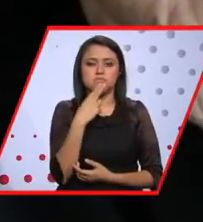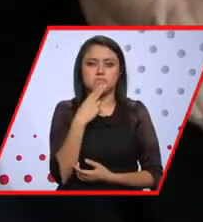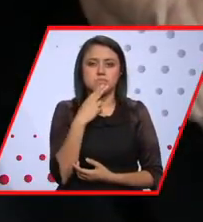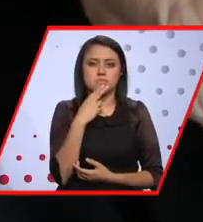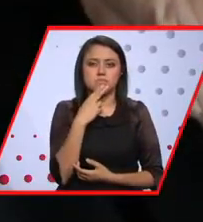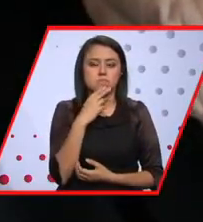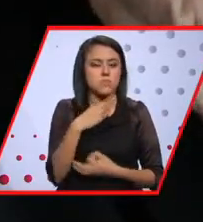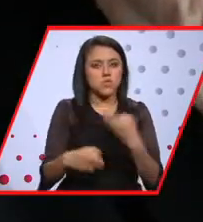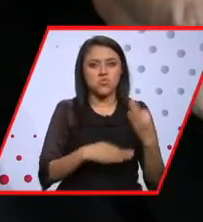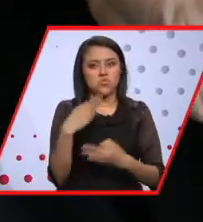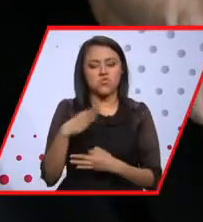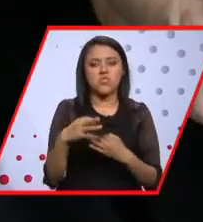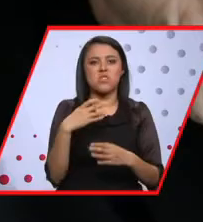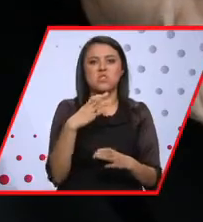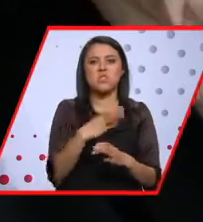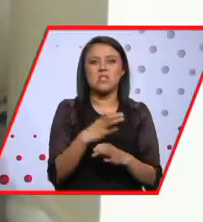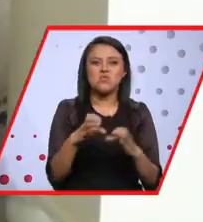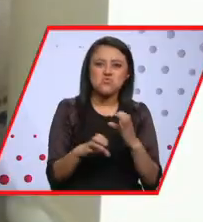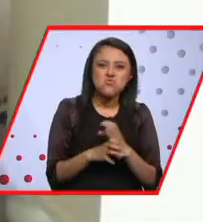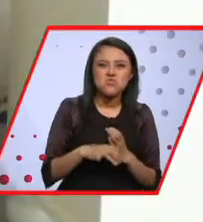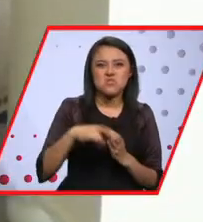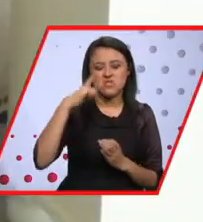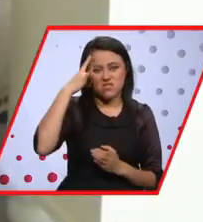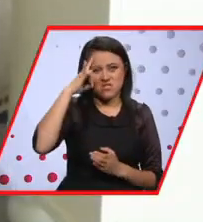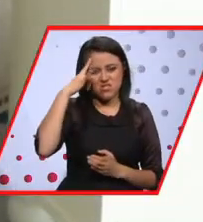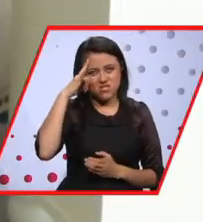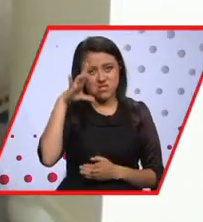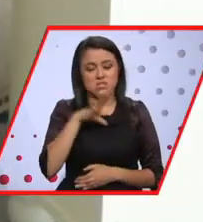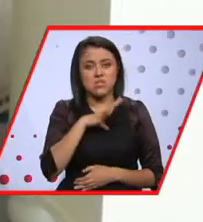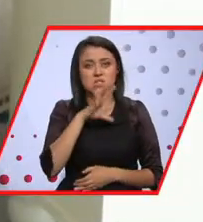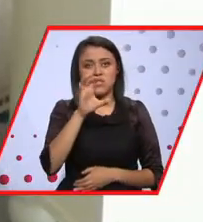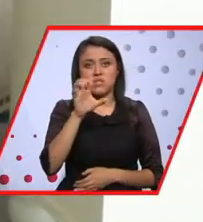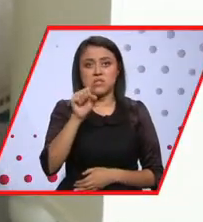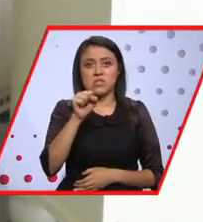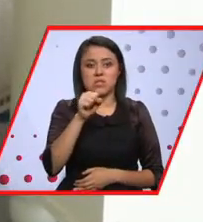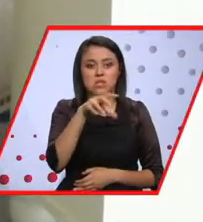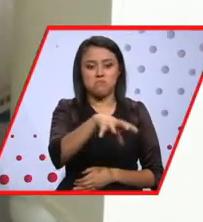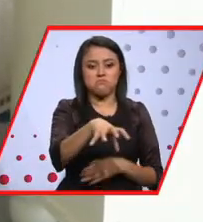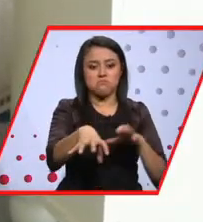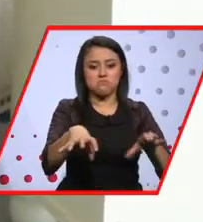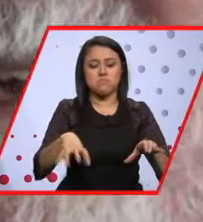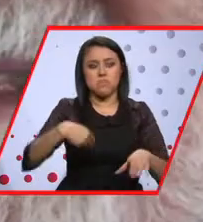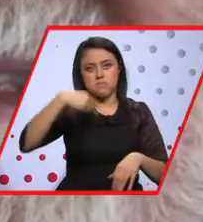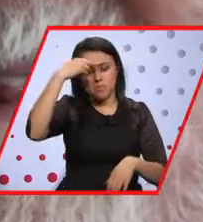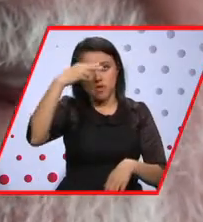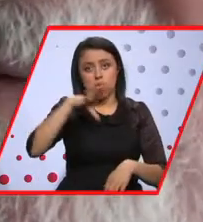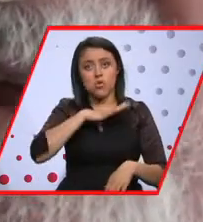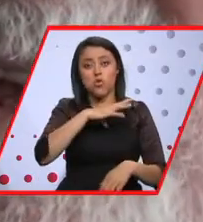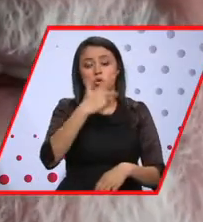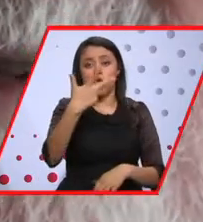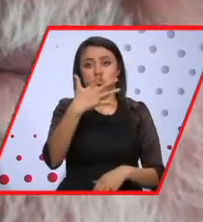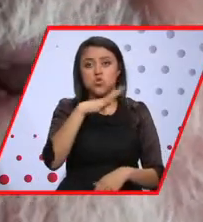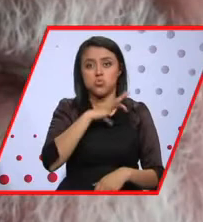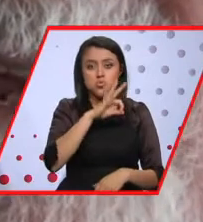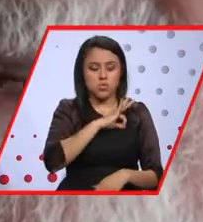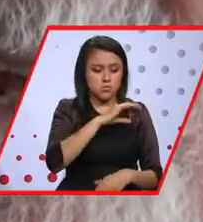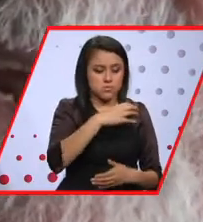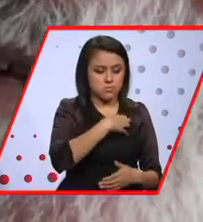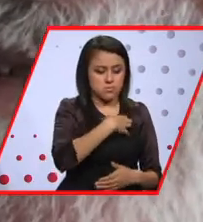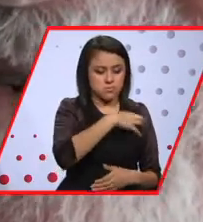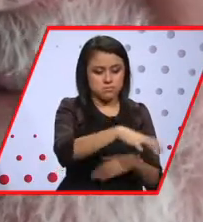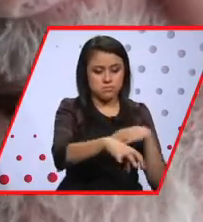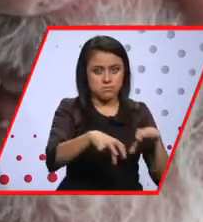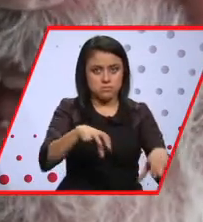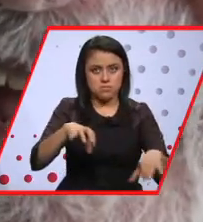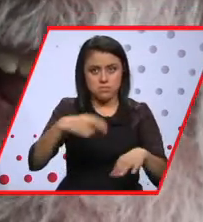que practican los ritos satánicos. En México existen 60 sacerdotes exorcistas, 8 de ellos radican en la capital del país. Yo soy uno de